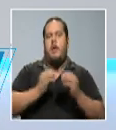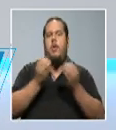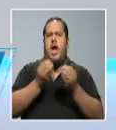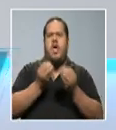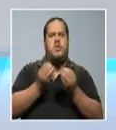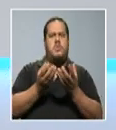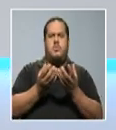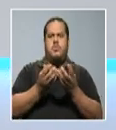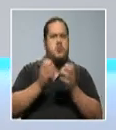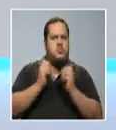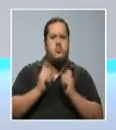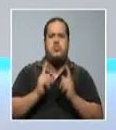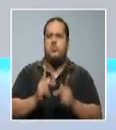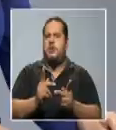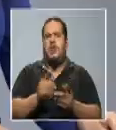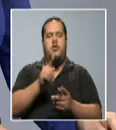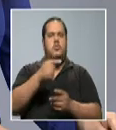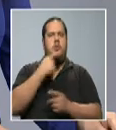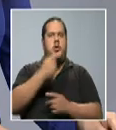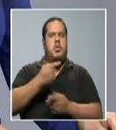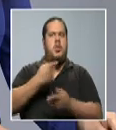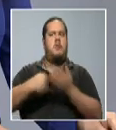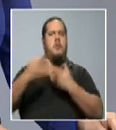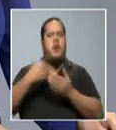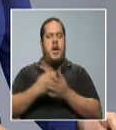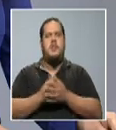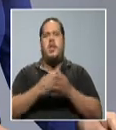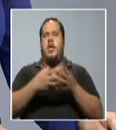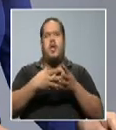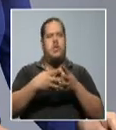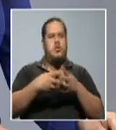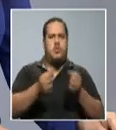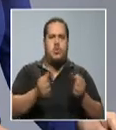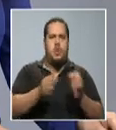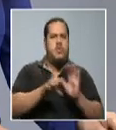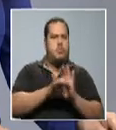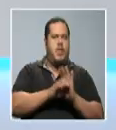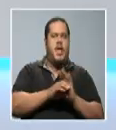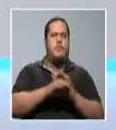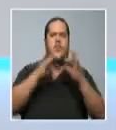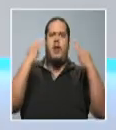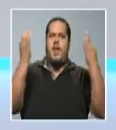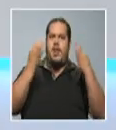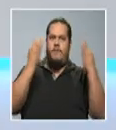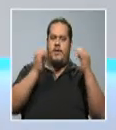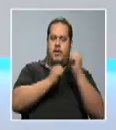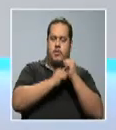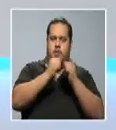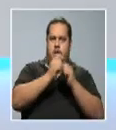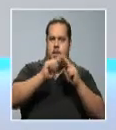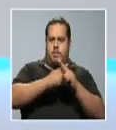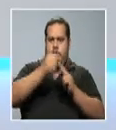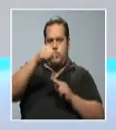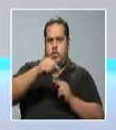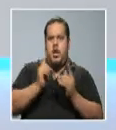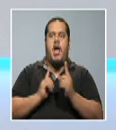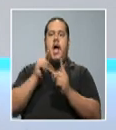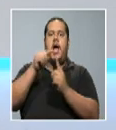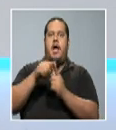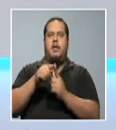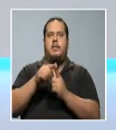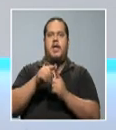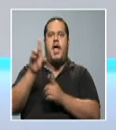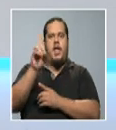opciones, usted lo mencionaba ahora al inicio, ¿verdad? Soluciones, en el caso de la Expo Construcción que inició el día de hoy y se va a extender hasta el